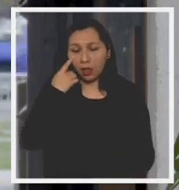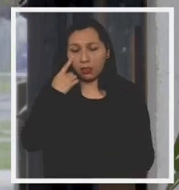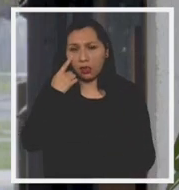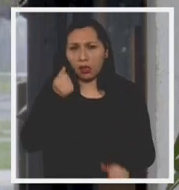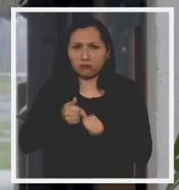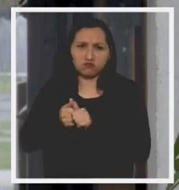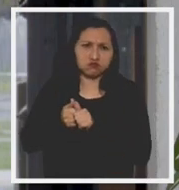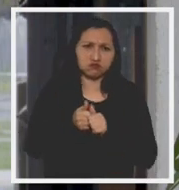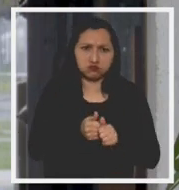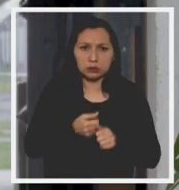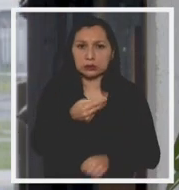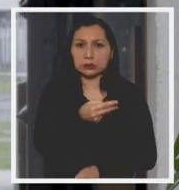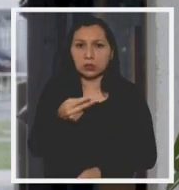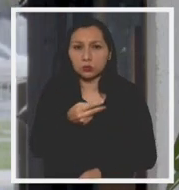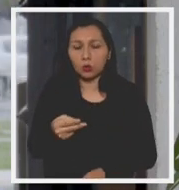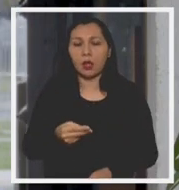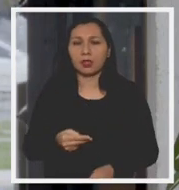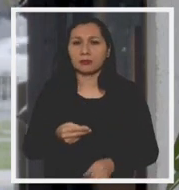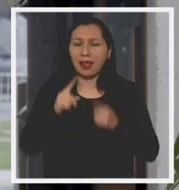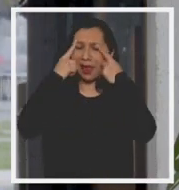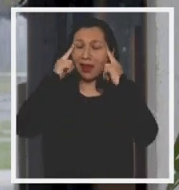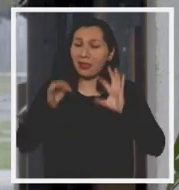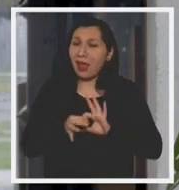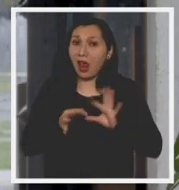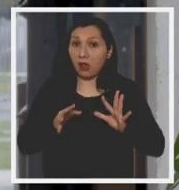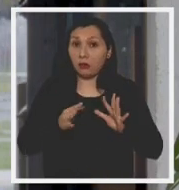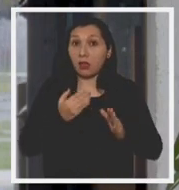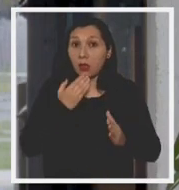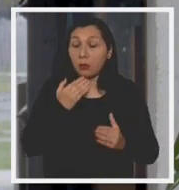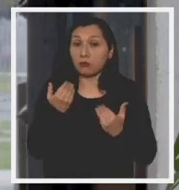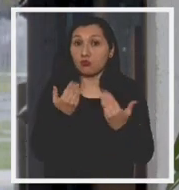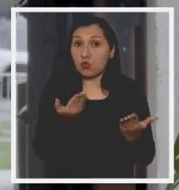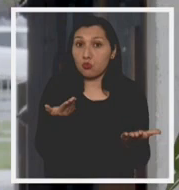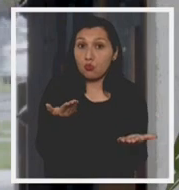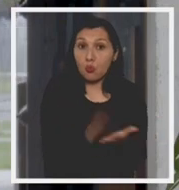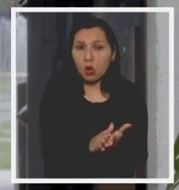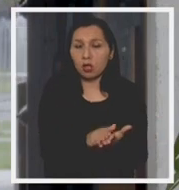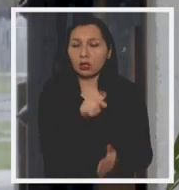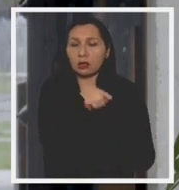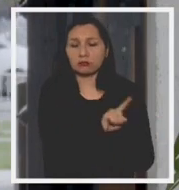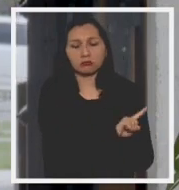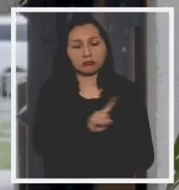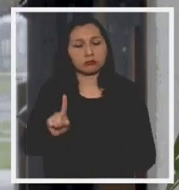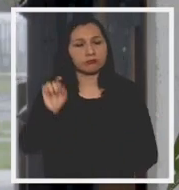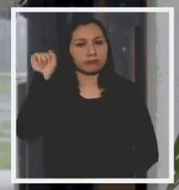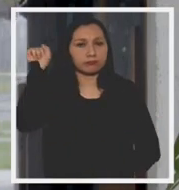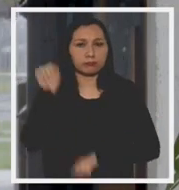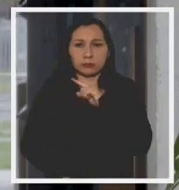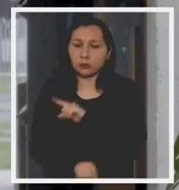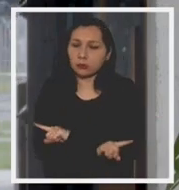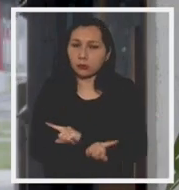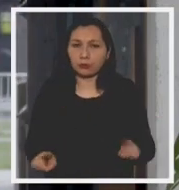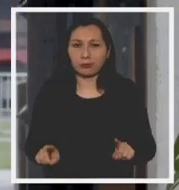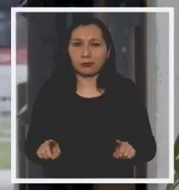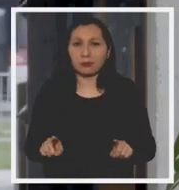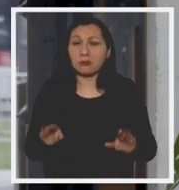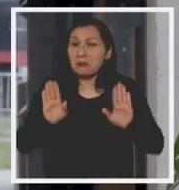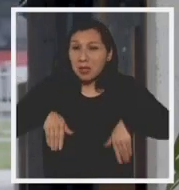agresiones sexuales, lesiones graves, hasta muerte, no son aceptables.